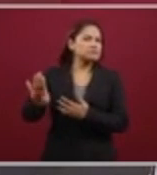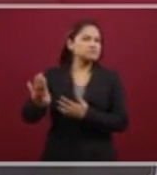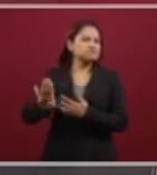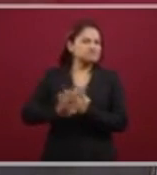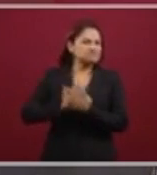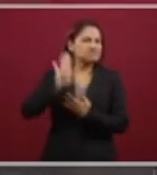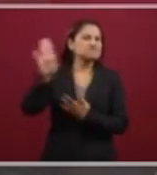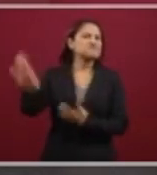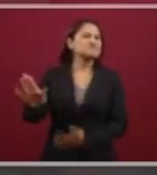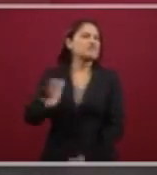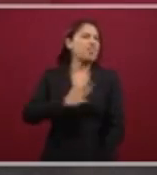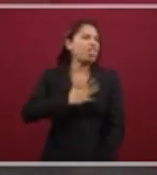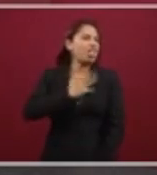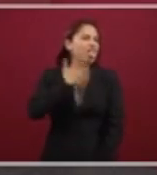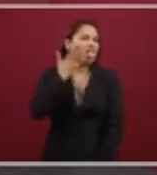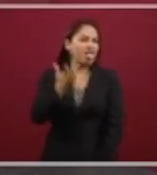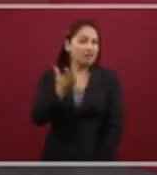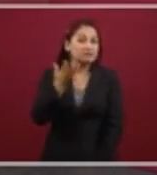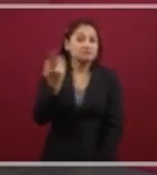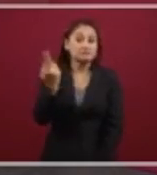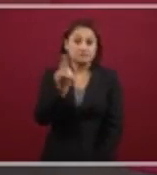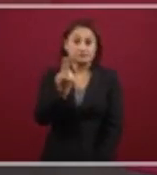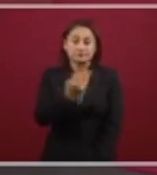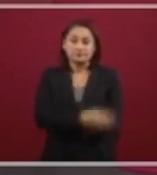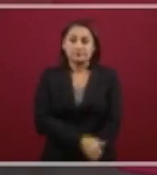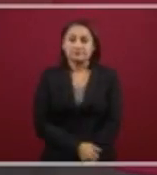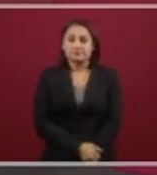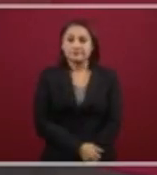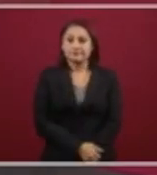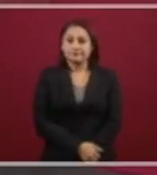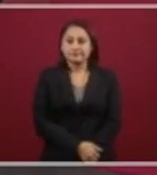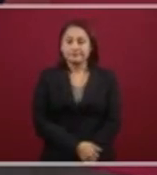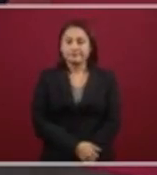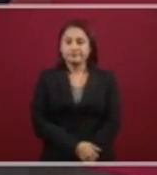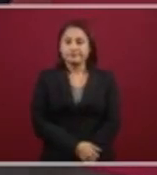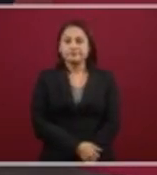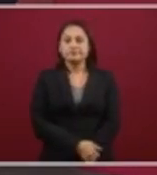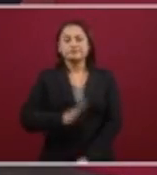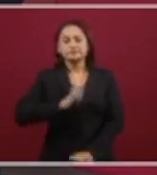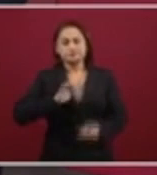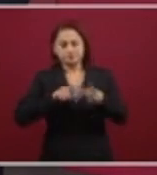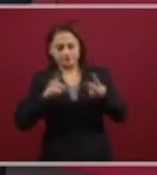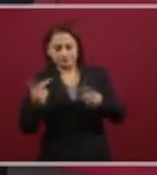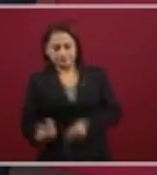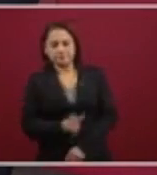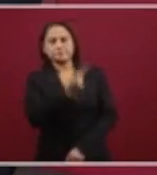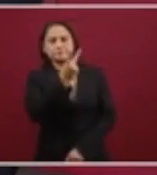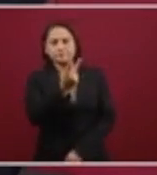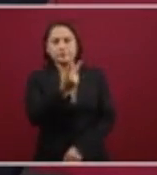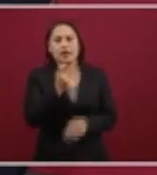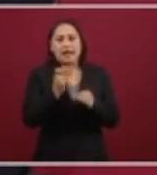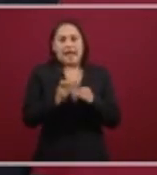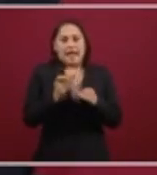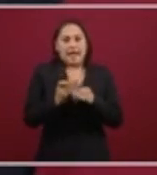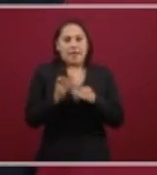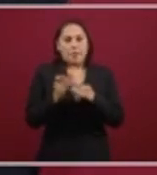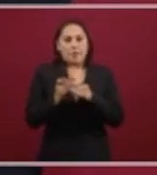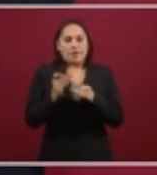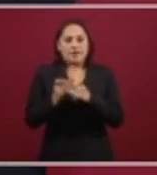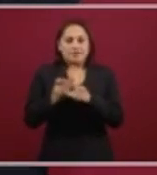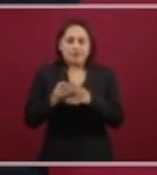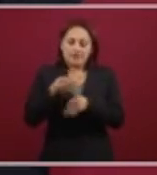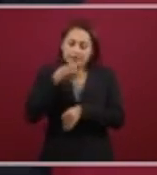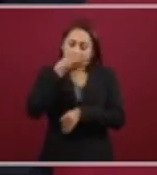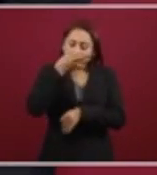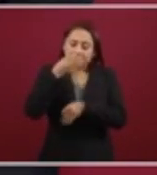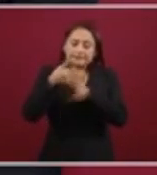guácala. Presidente, mi segunda pregunta. Estamos, considero yo, justo en la recta final, a 8 días para